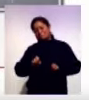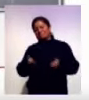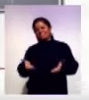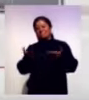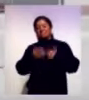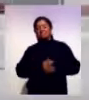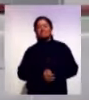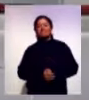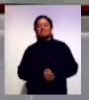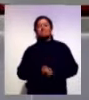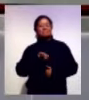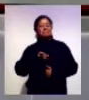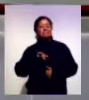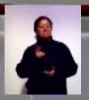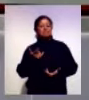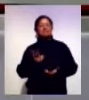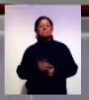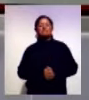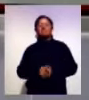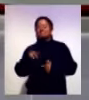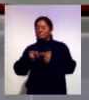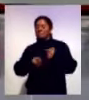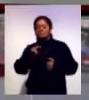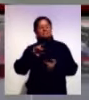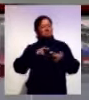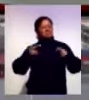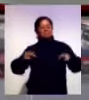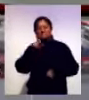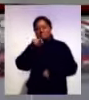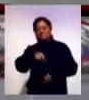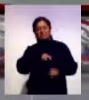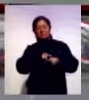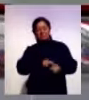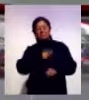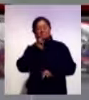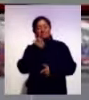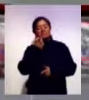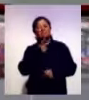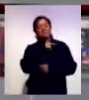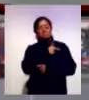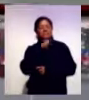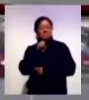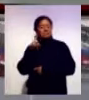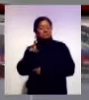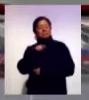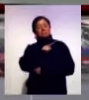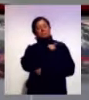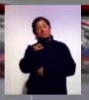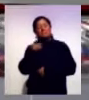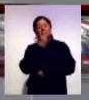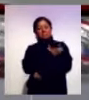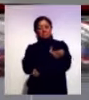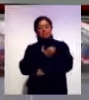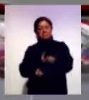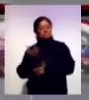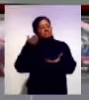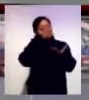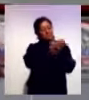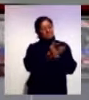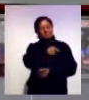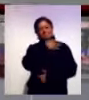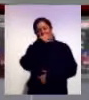Claro que sí, Carlita, auditorio. Bueno, no cortamos el hilo, seguimos con este Premio Estatal del Deporte y justamente nuestros compañeros pues estuvieron también en esta ceremonia